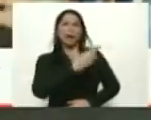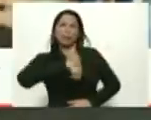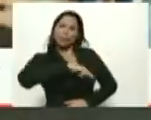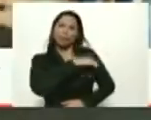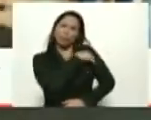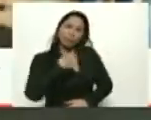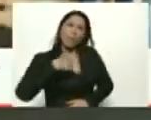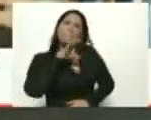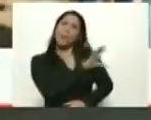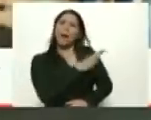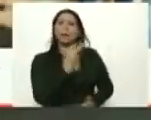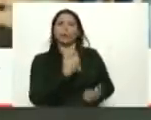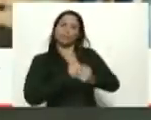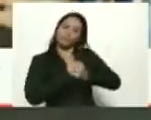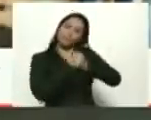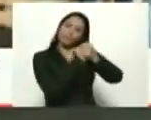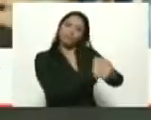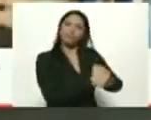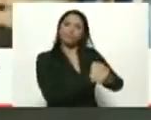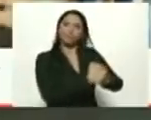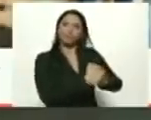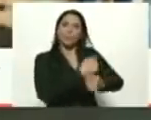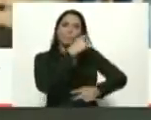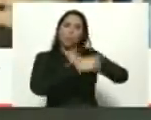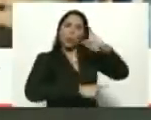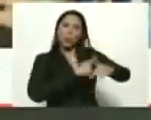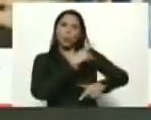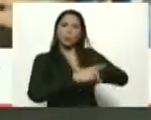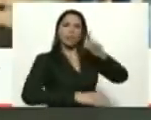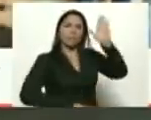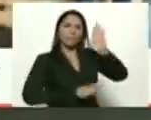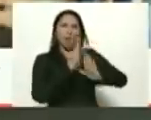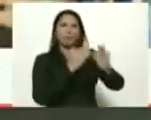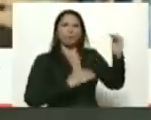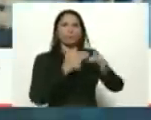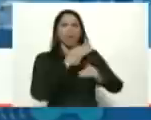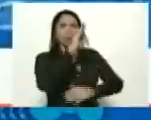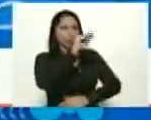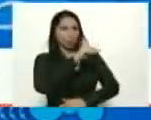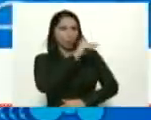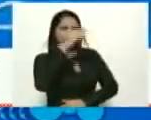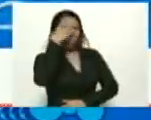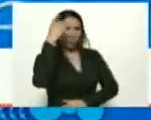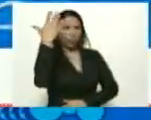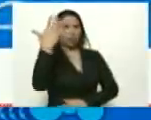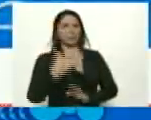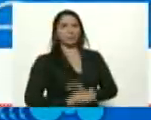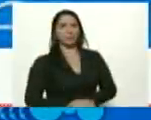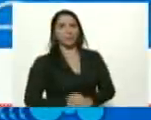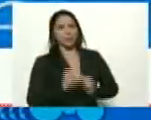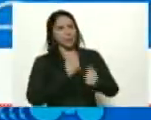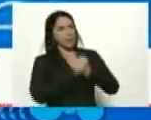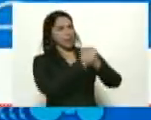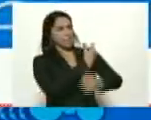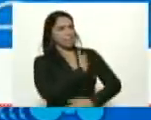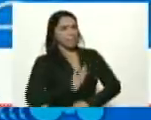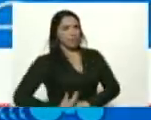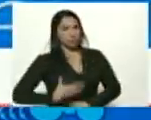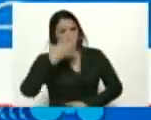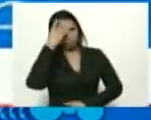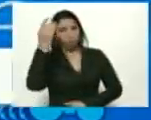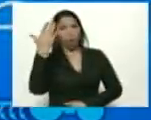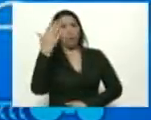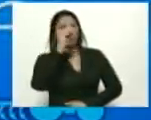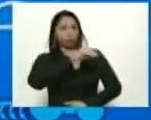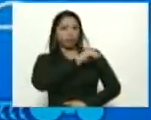por la patria que todos amamos. Así que producir es vencer. Dios bendiga a nuestro querido presidente. Dios bendiga a